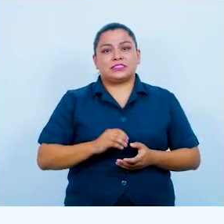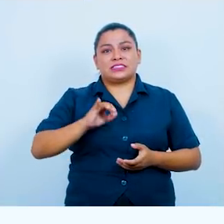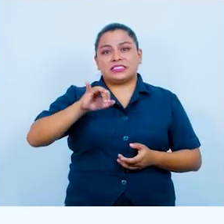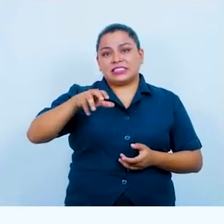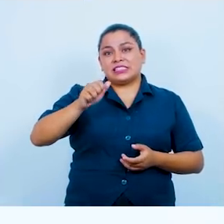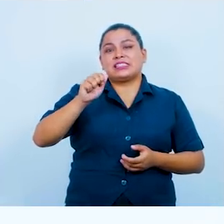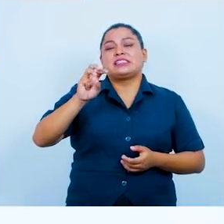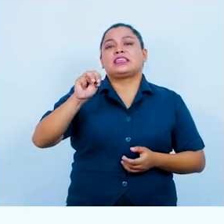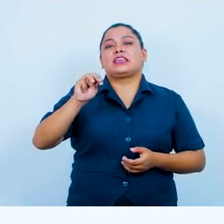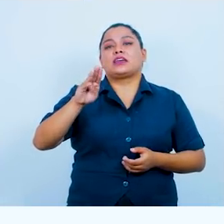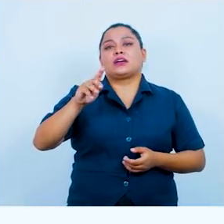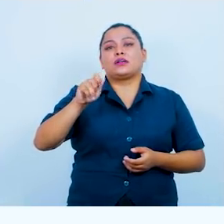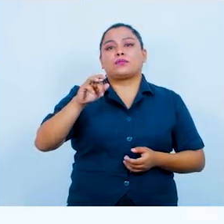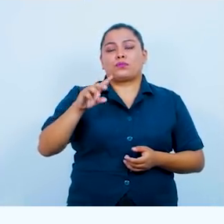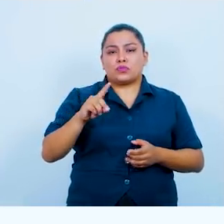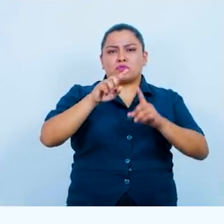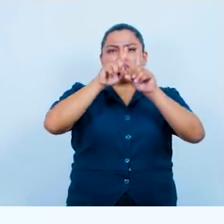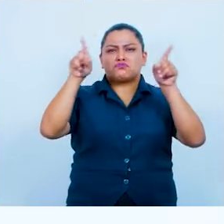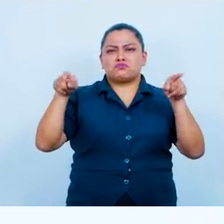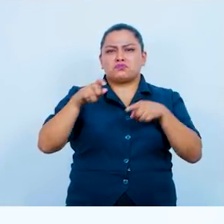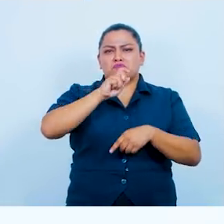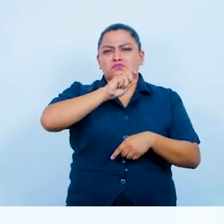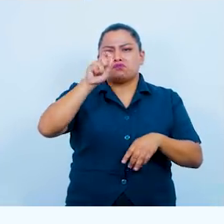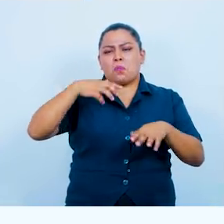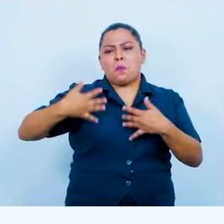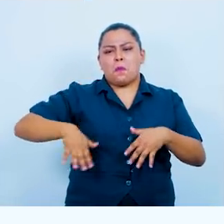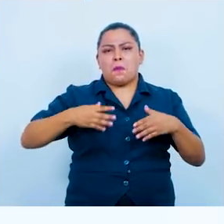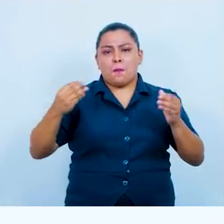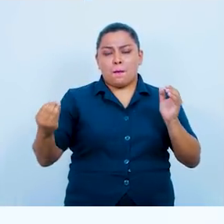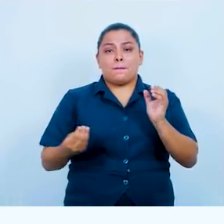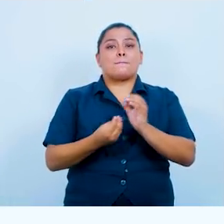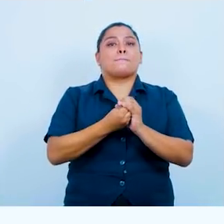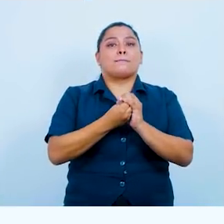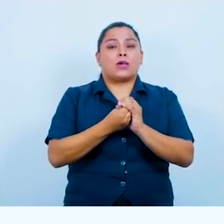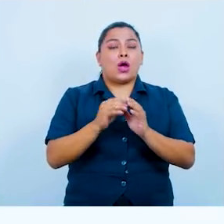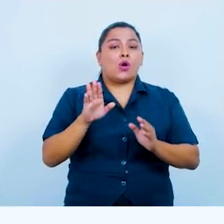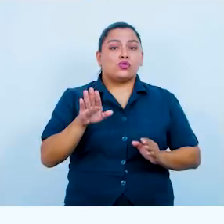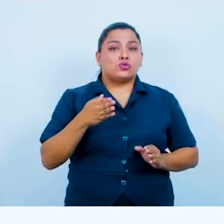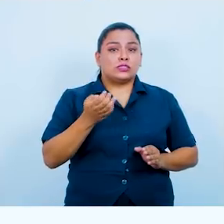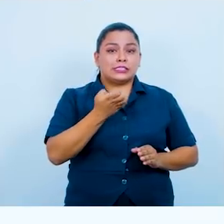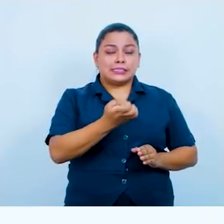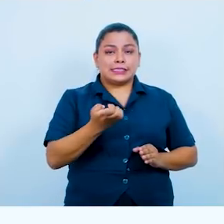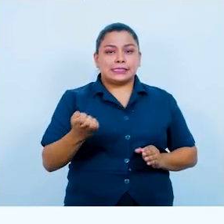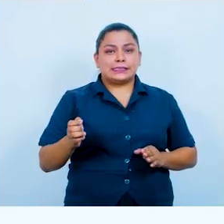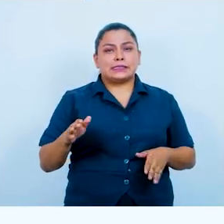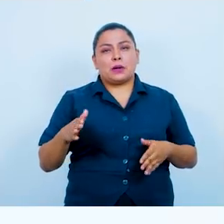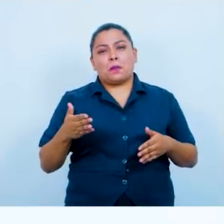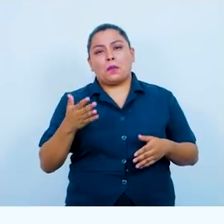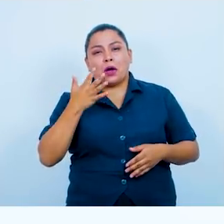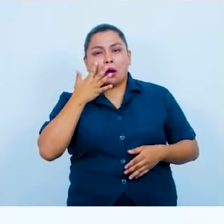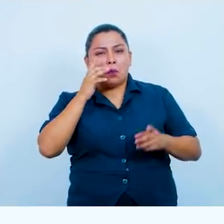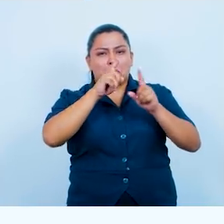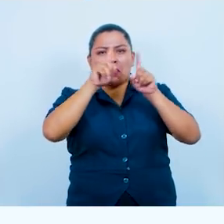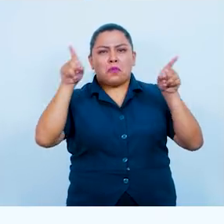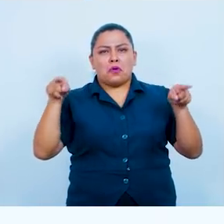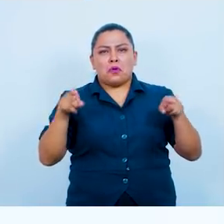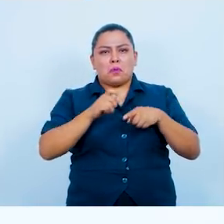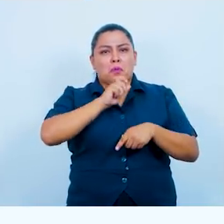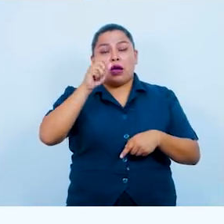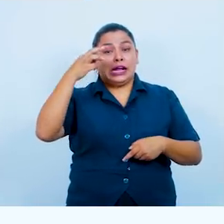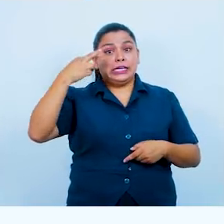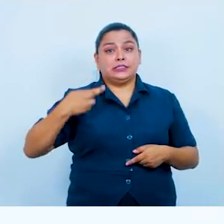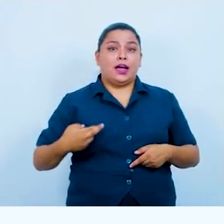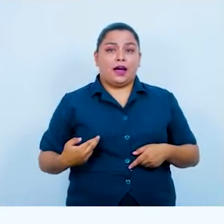Jamboard. Es una pizarra interactiva que permite agregar recursos, utilizar elementos como una pizarra real.